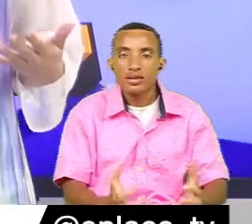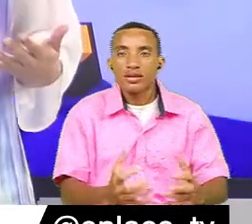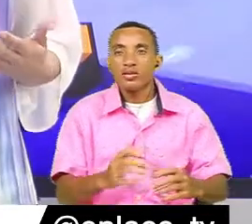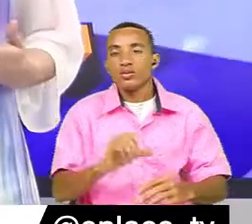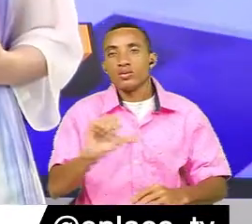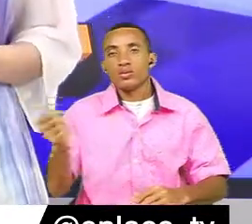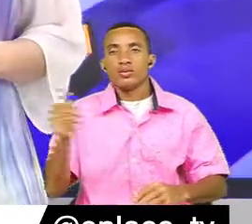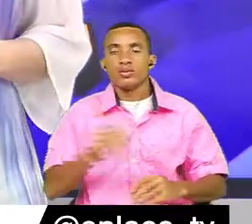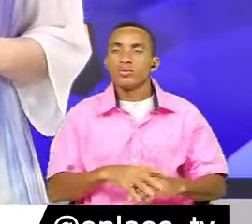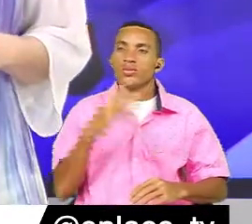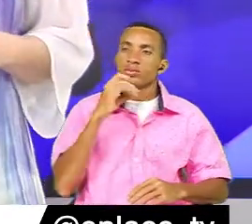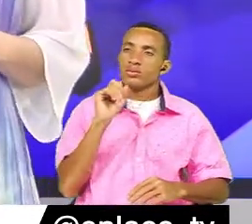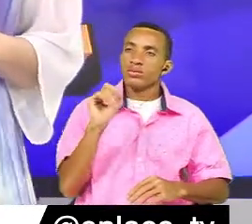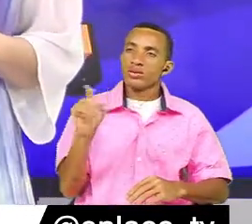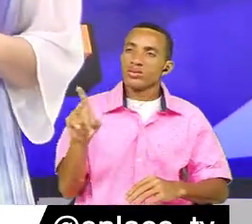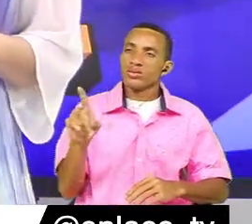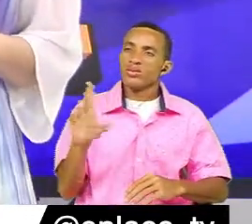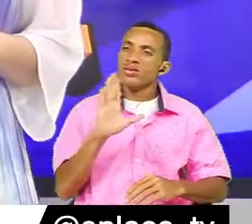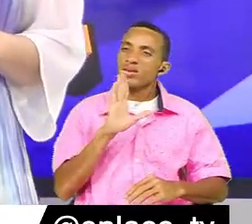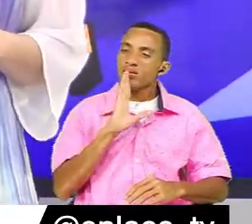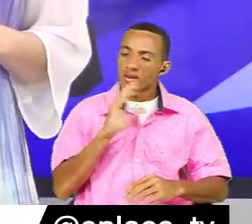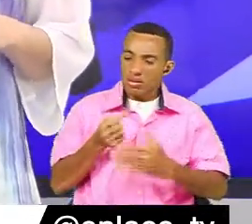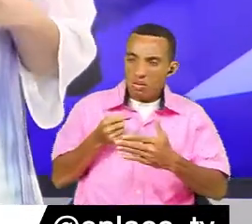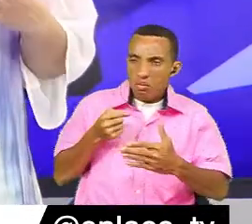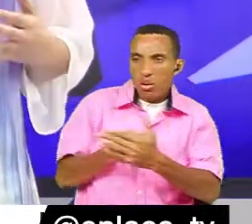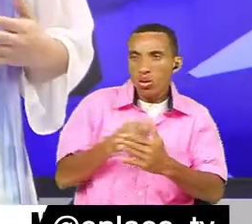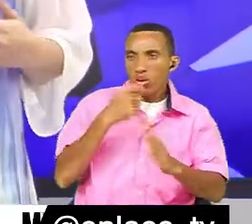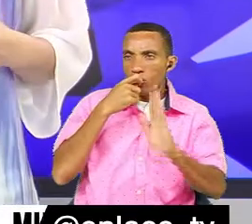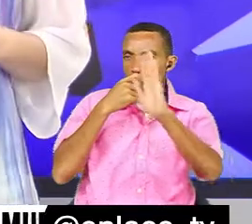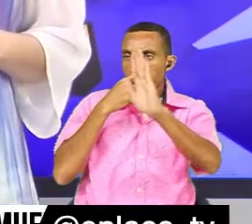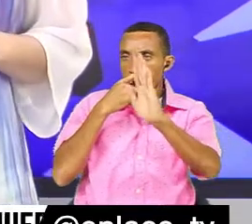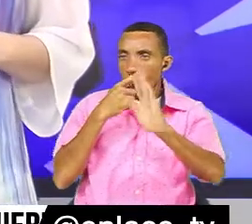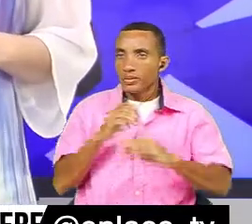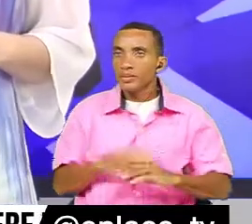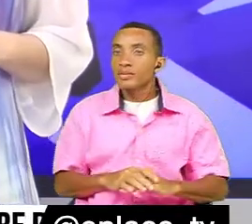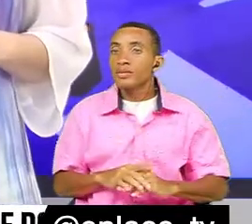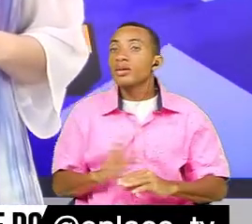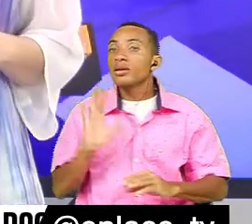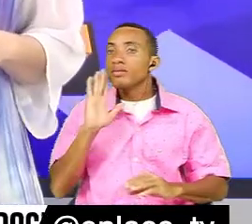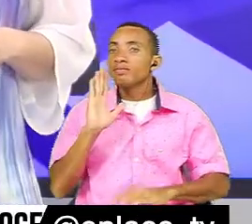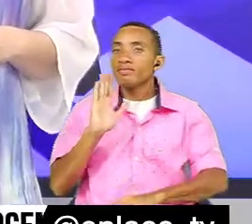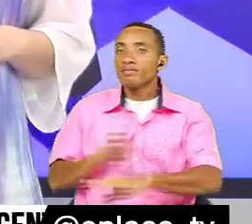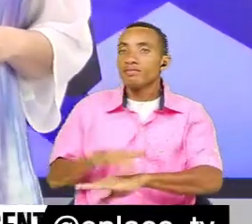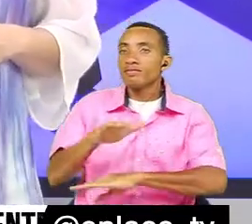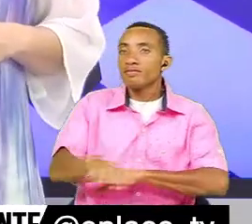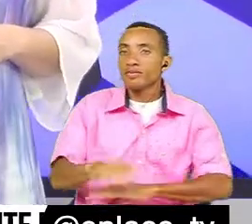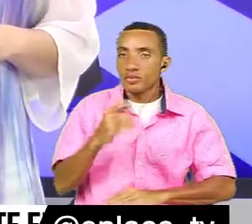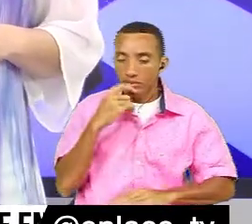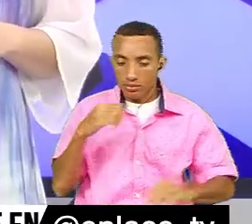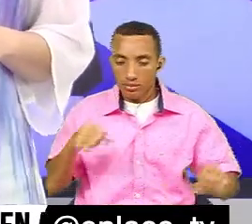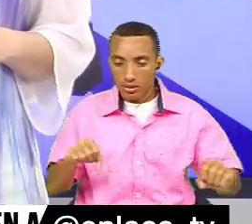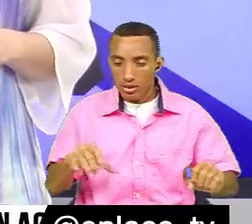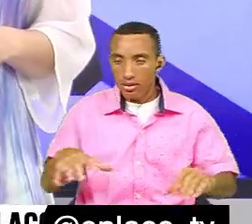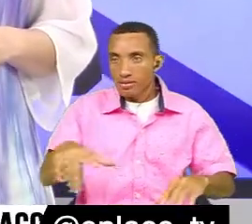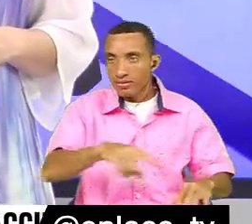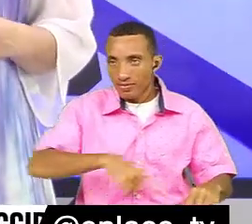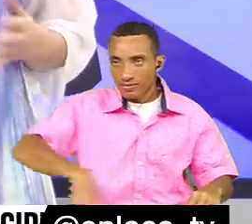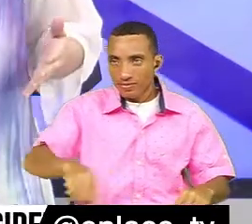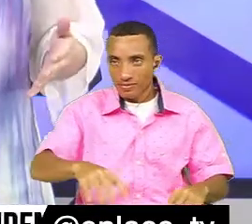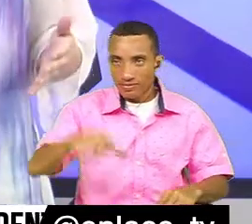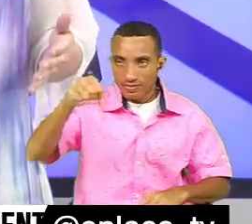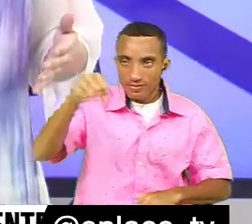quién responde por su accidente de tránsito al asegurar que este se da como consecuencia de la mala instalación de una alcantarilla en Barranca